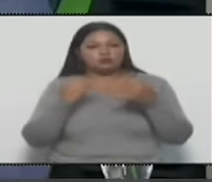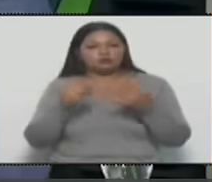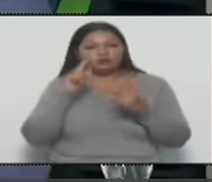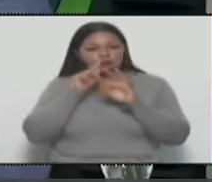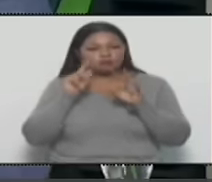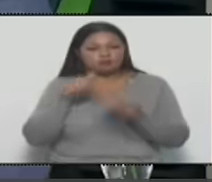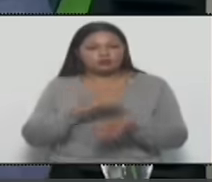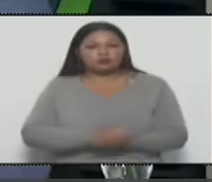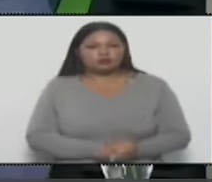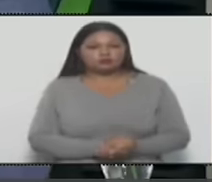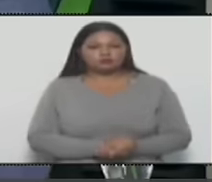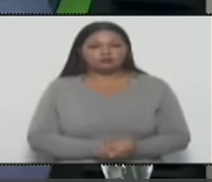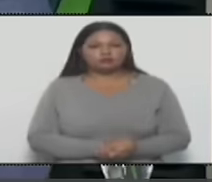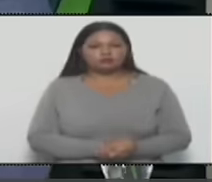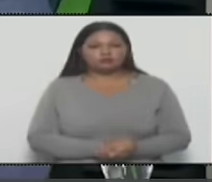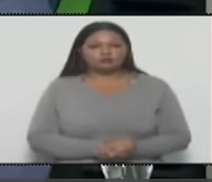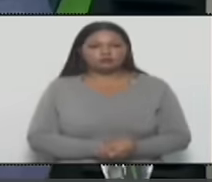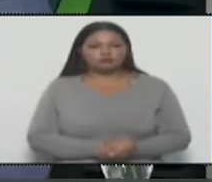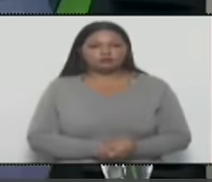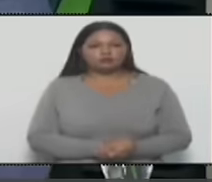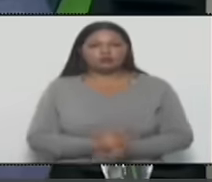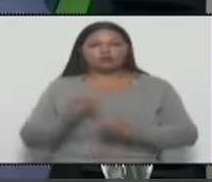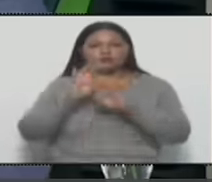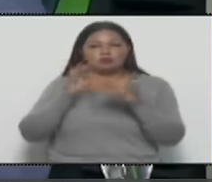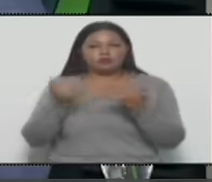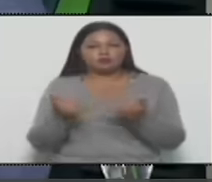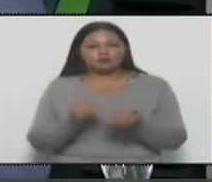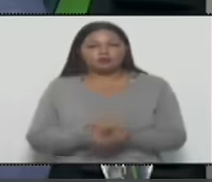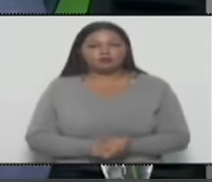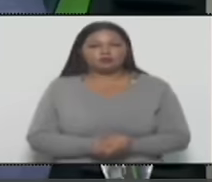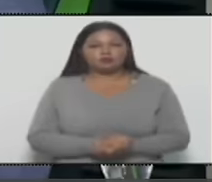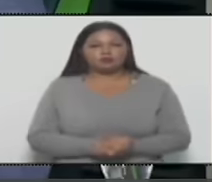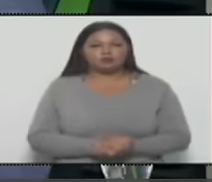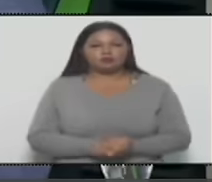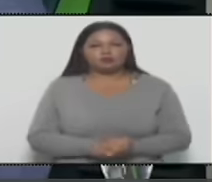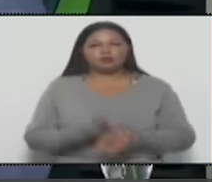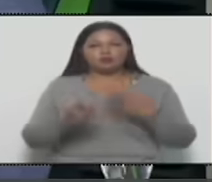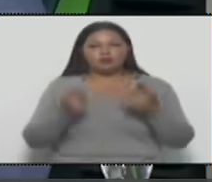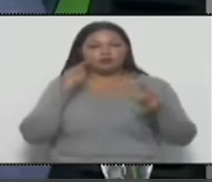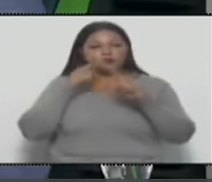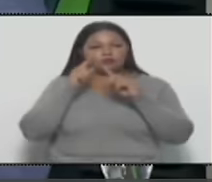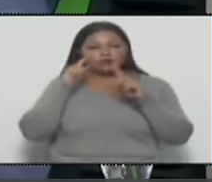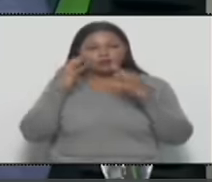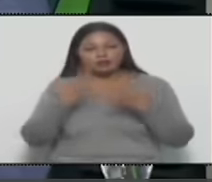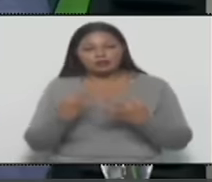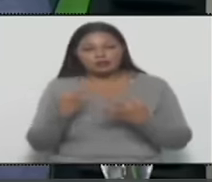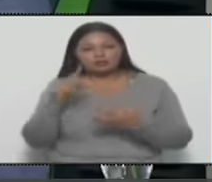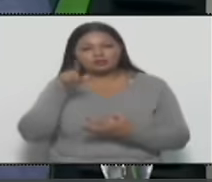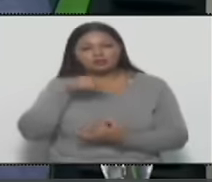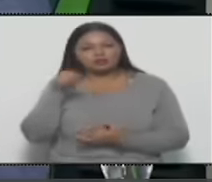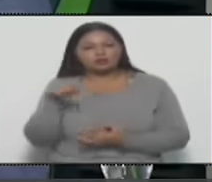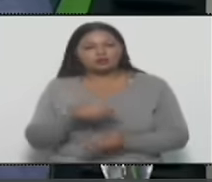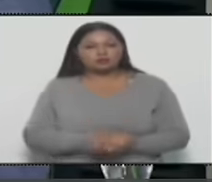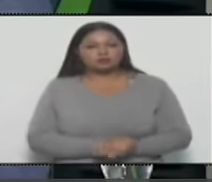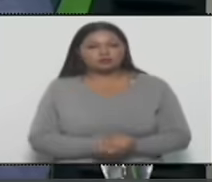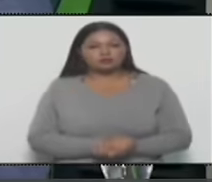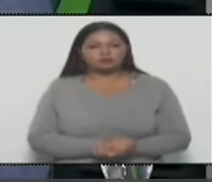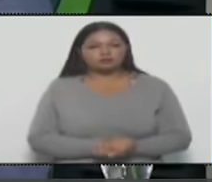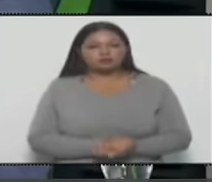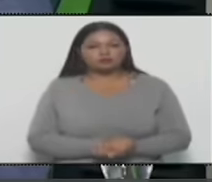detallada, justamente para determinar cuáles son cuáles han sido ataques reales, cuáles han sido ataques